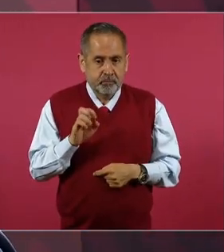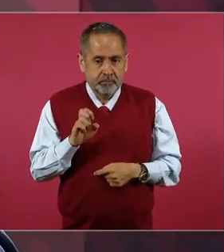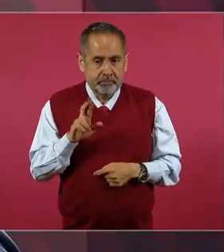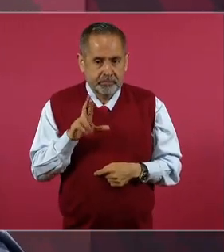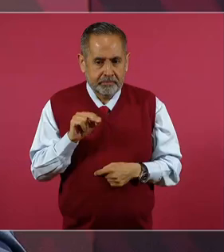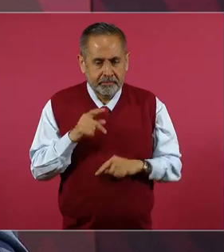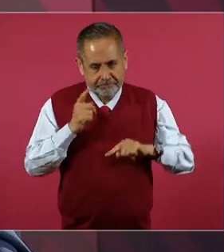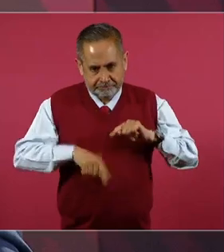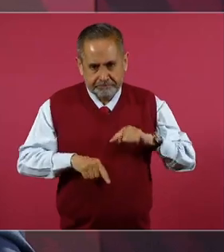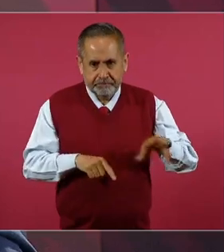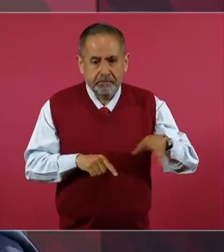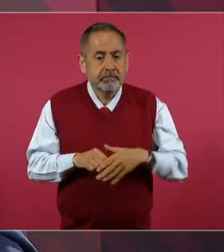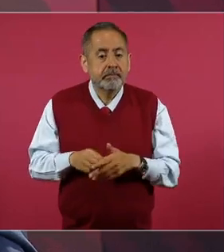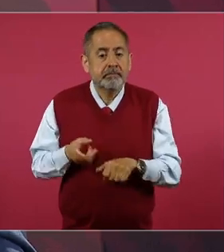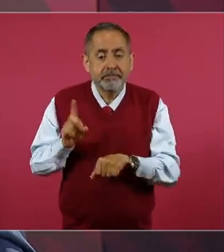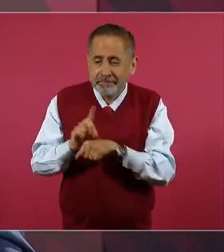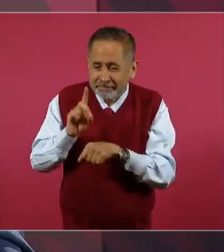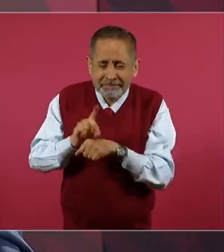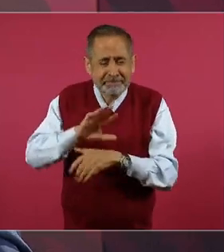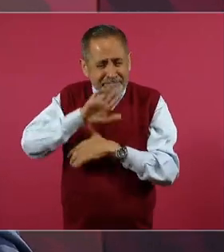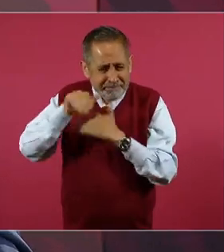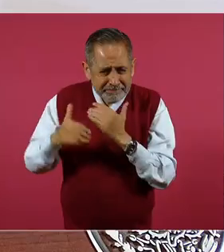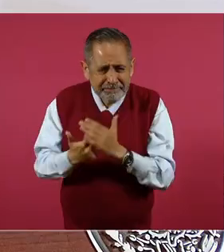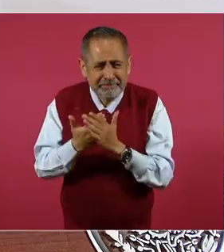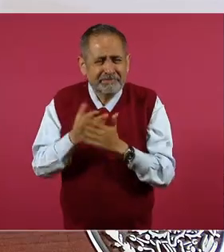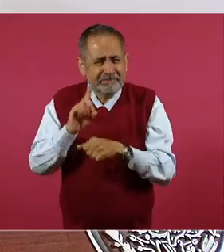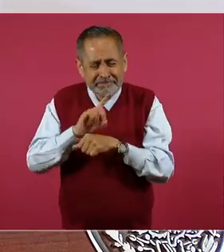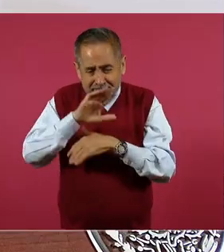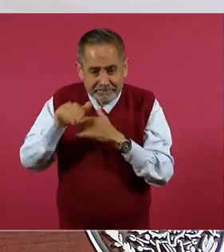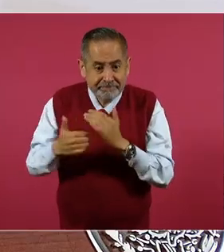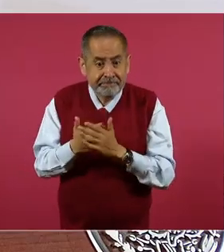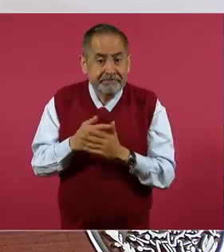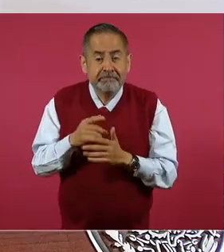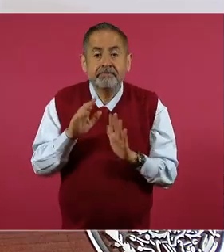día y noche, fuera del edificio